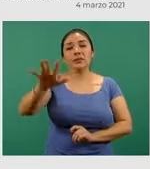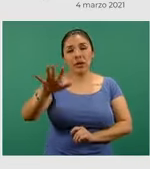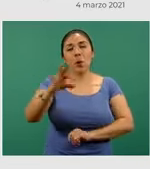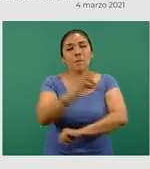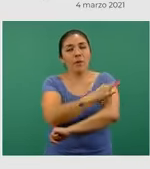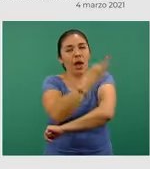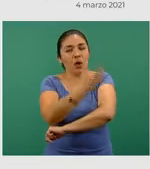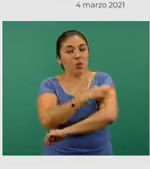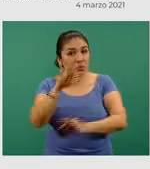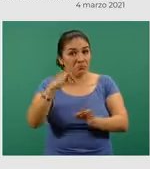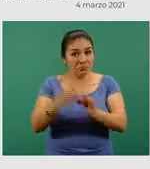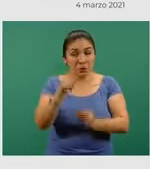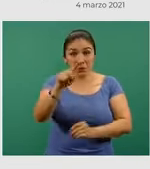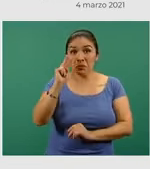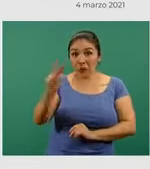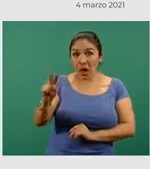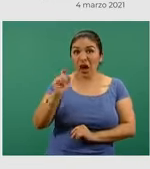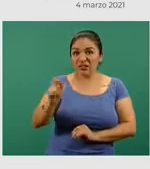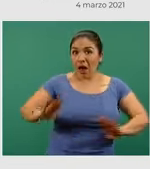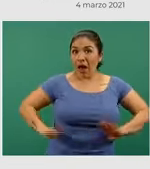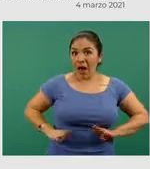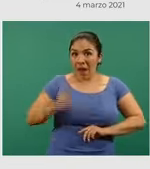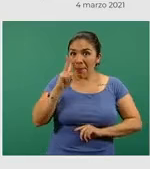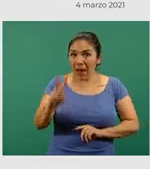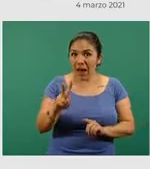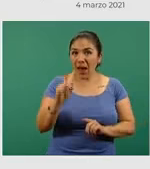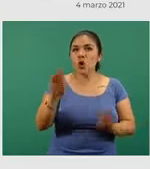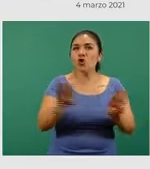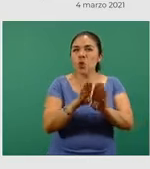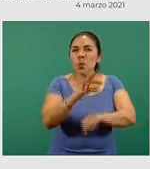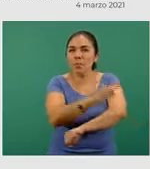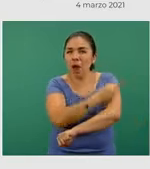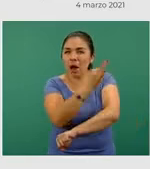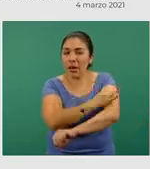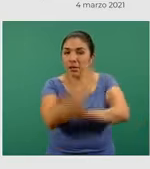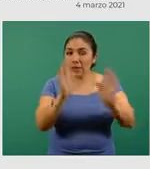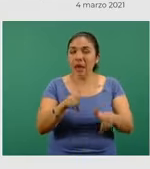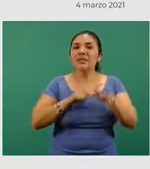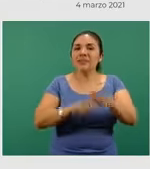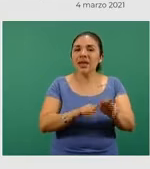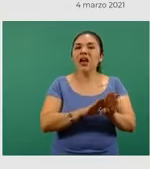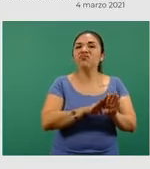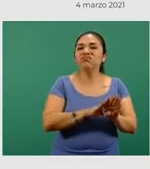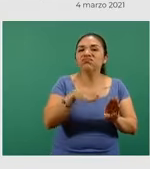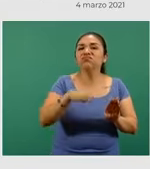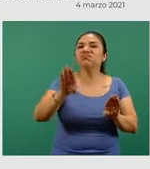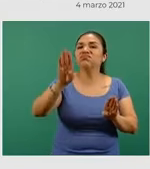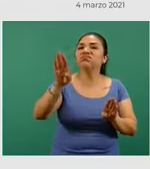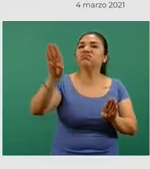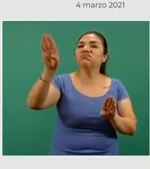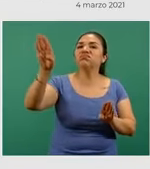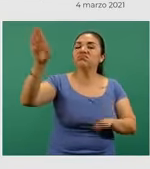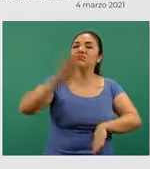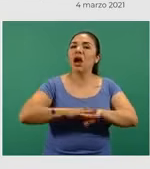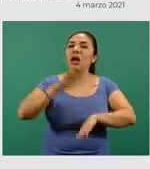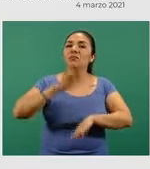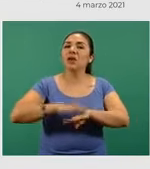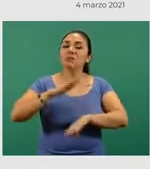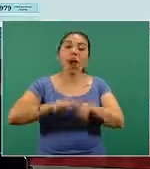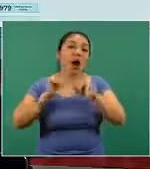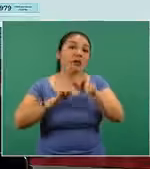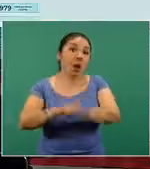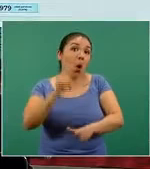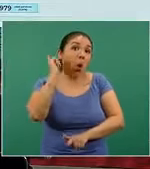2.676.035 dosis, y vemos entonces que el comportamiento también en la aplicación de las dosis pues continúa incrementándose, y esperemos que